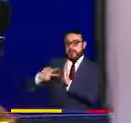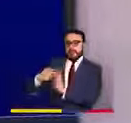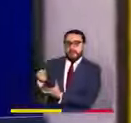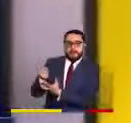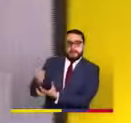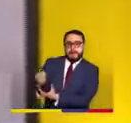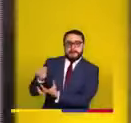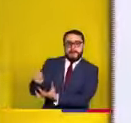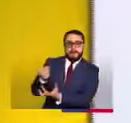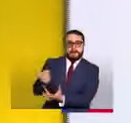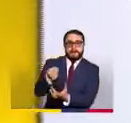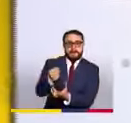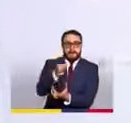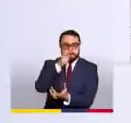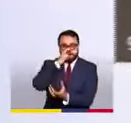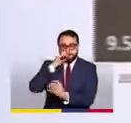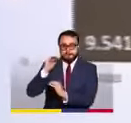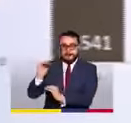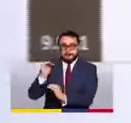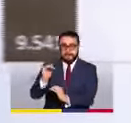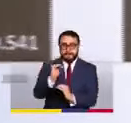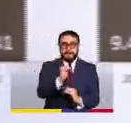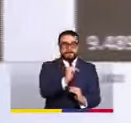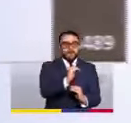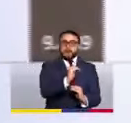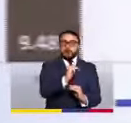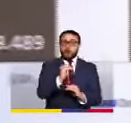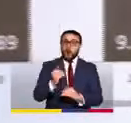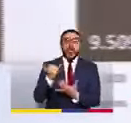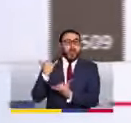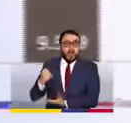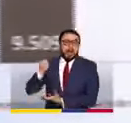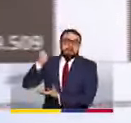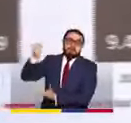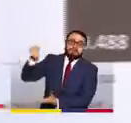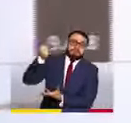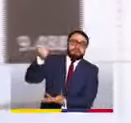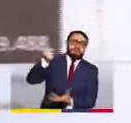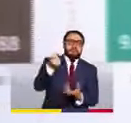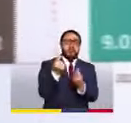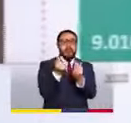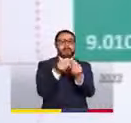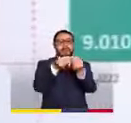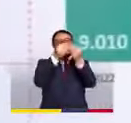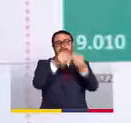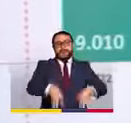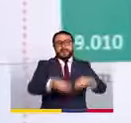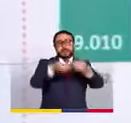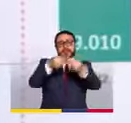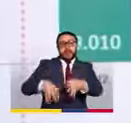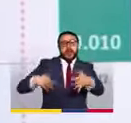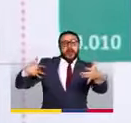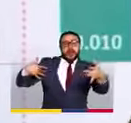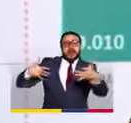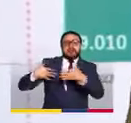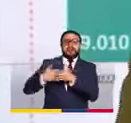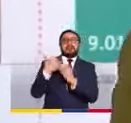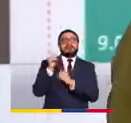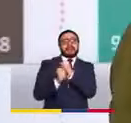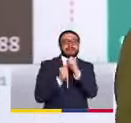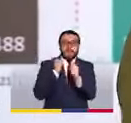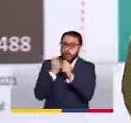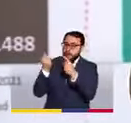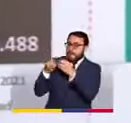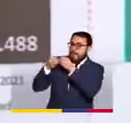norma, y la plata se fue perdiendo, lo que hemos tenido 10 años de pérdida de dinero público,